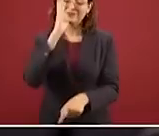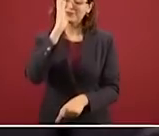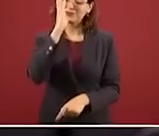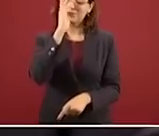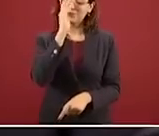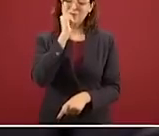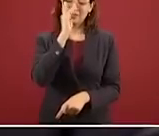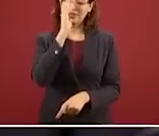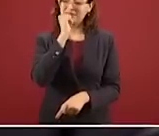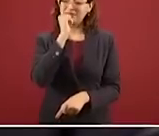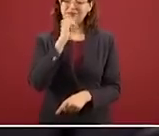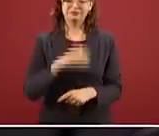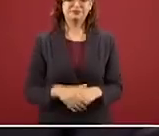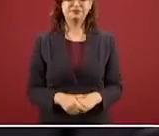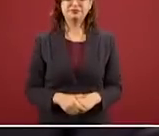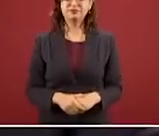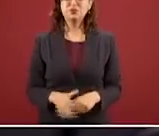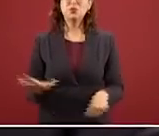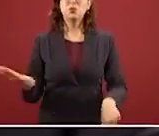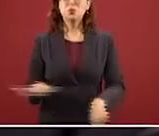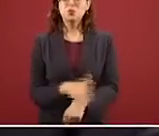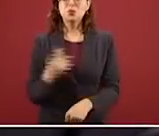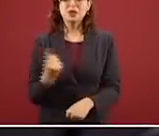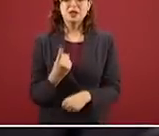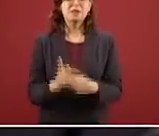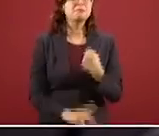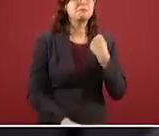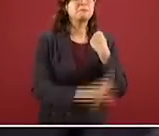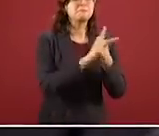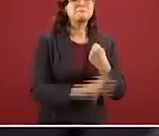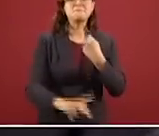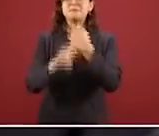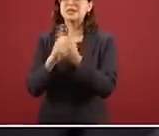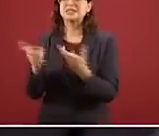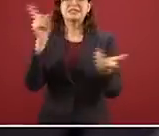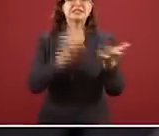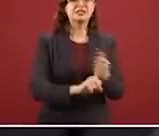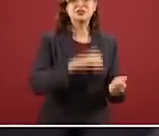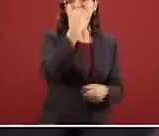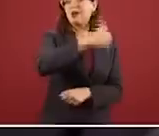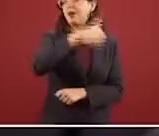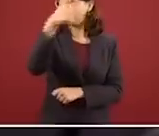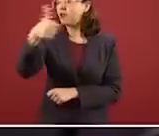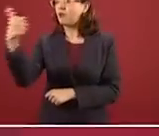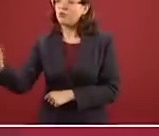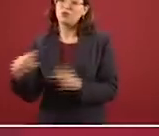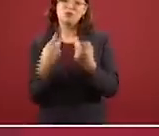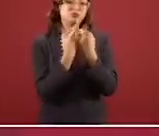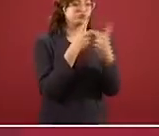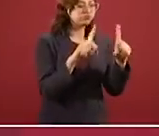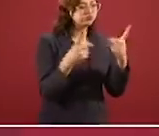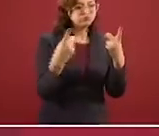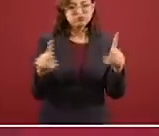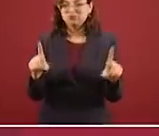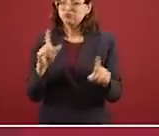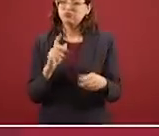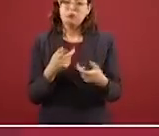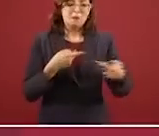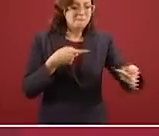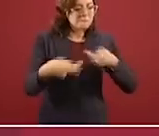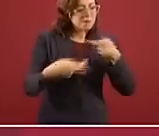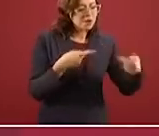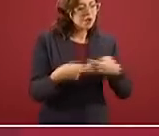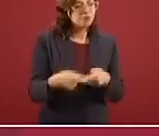predominando. Cada país tiene que tener su plan de desarrollo. Nosotros llegamos